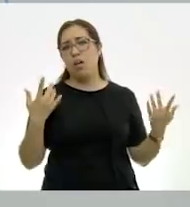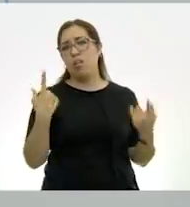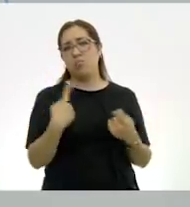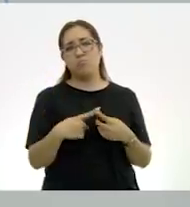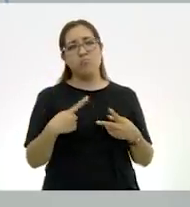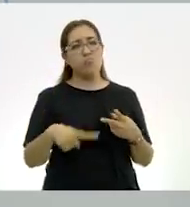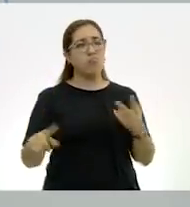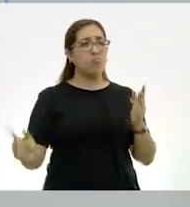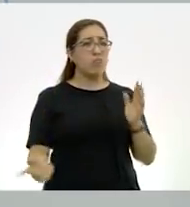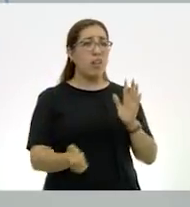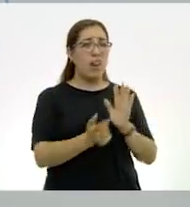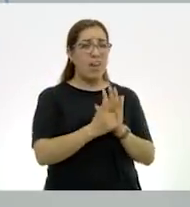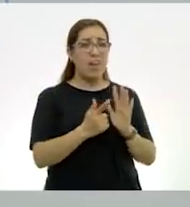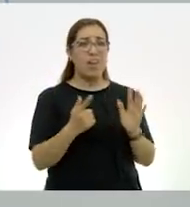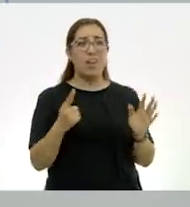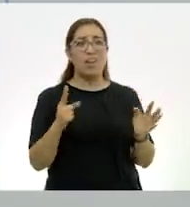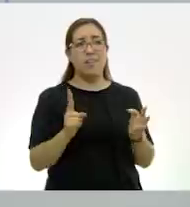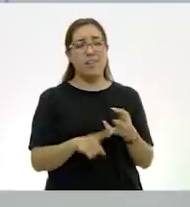leyes.